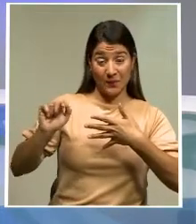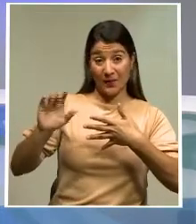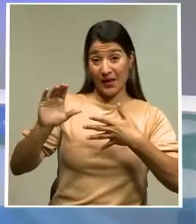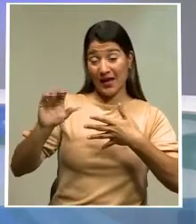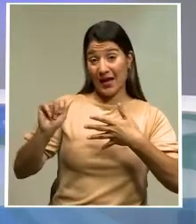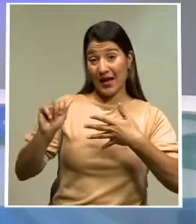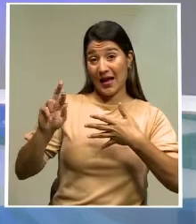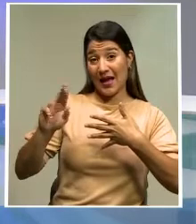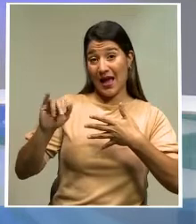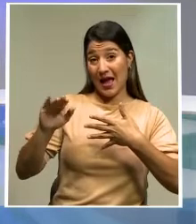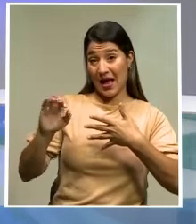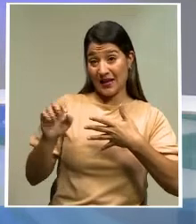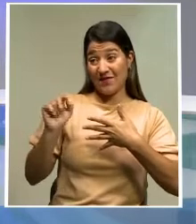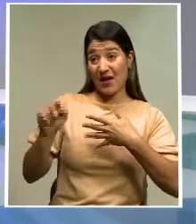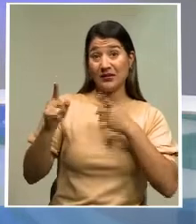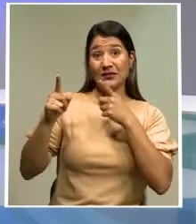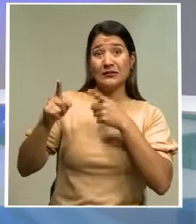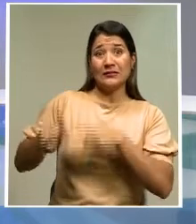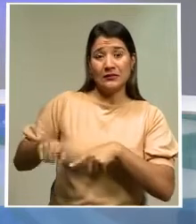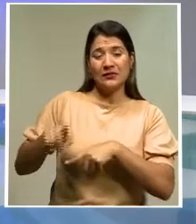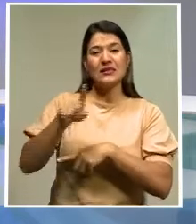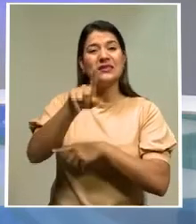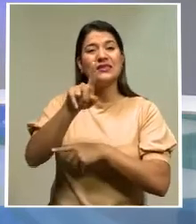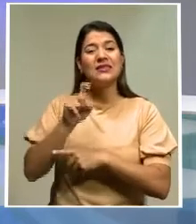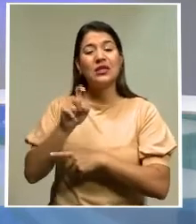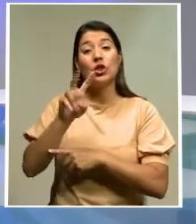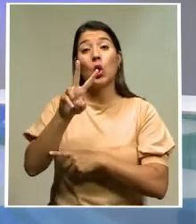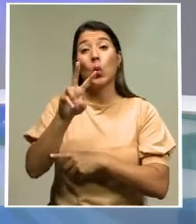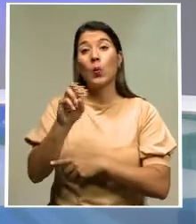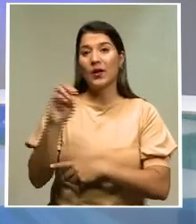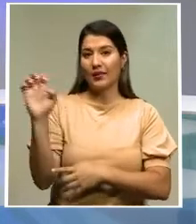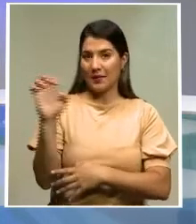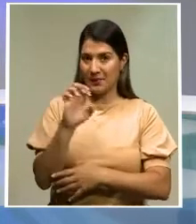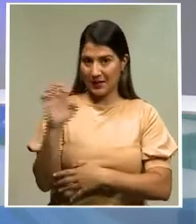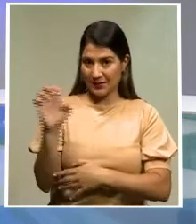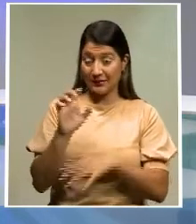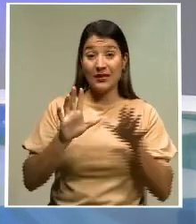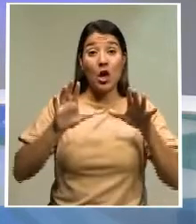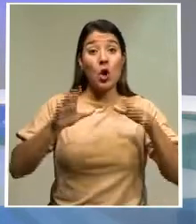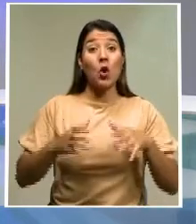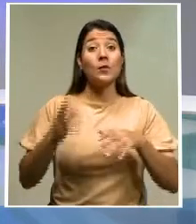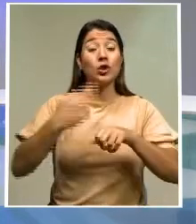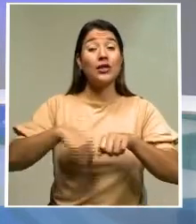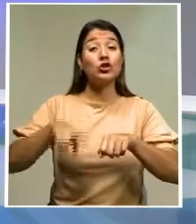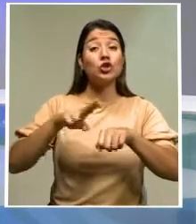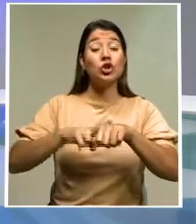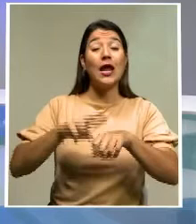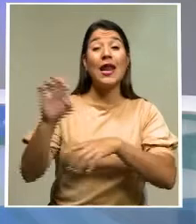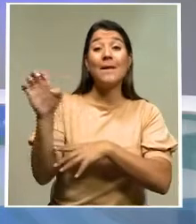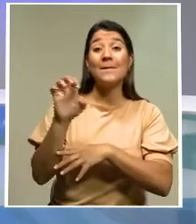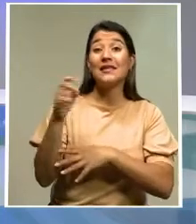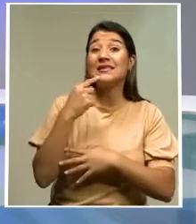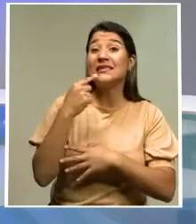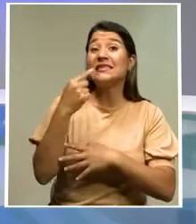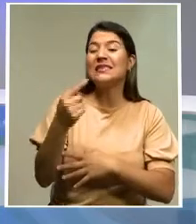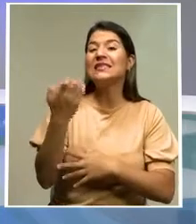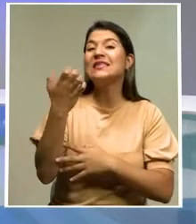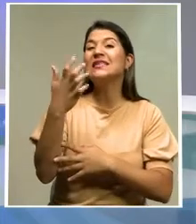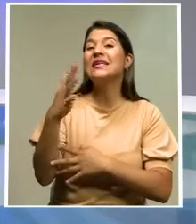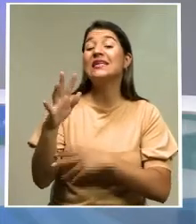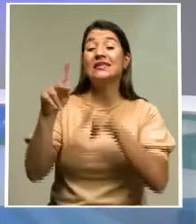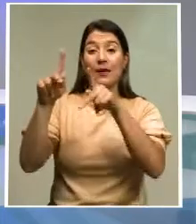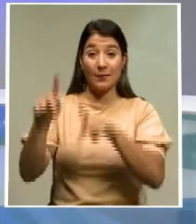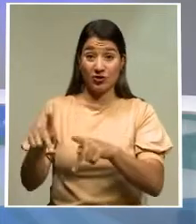resultado 120 emergencias. La Comisión Nacional de Emergencias reporta 15 personas en un albergue en